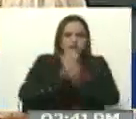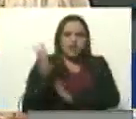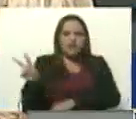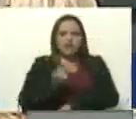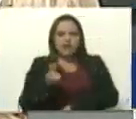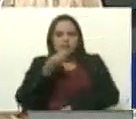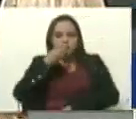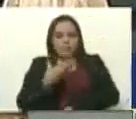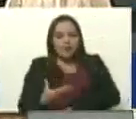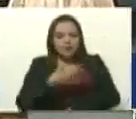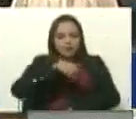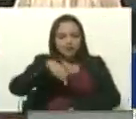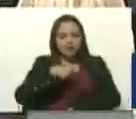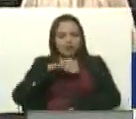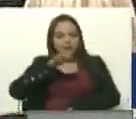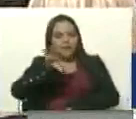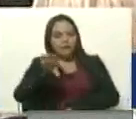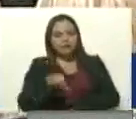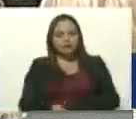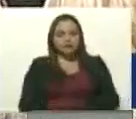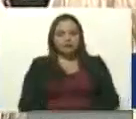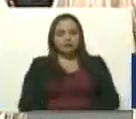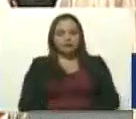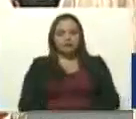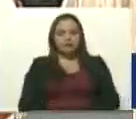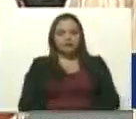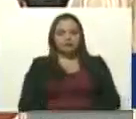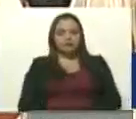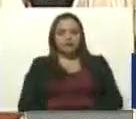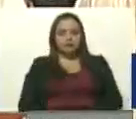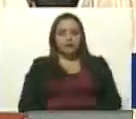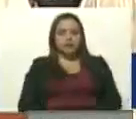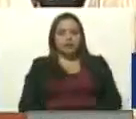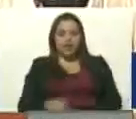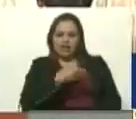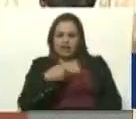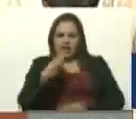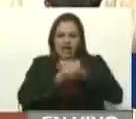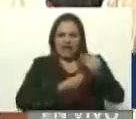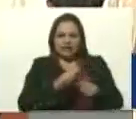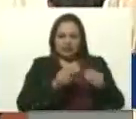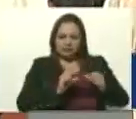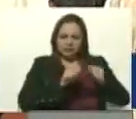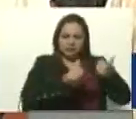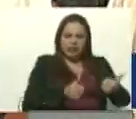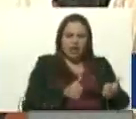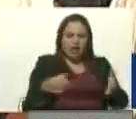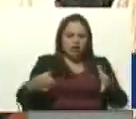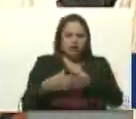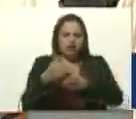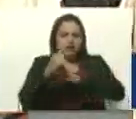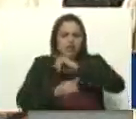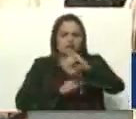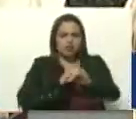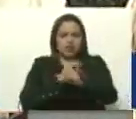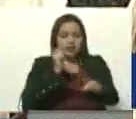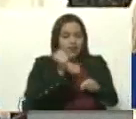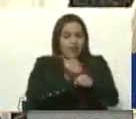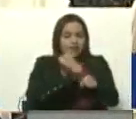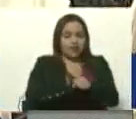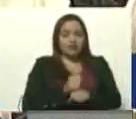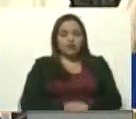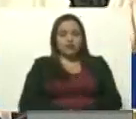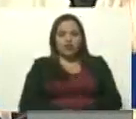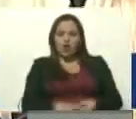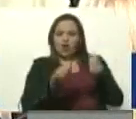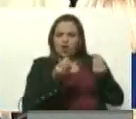bienestar de nuestro pueblo. Yo quería hacerles una especie de introducción a la Organización Internacional del Trabajo, de lo que